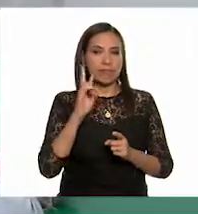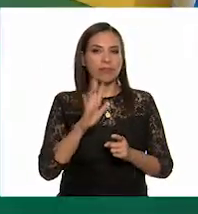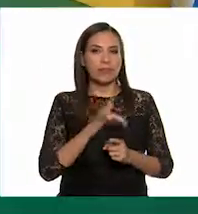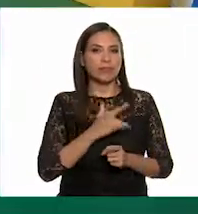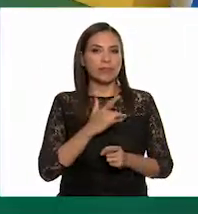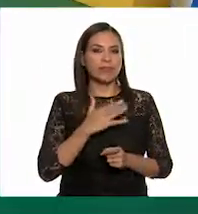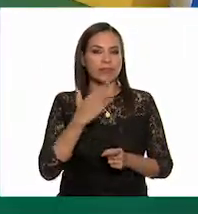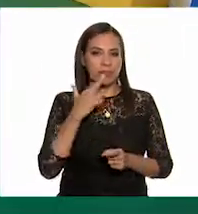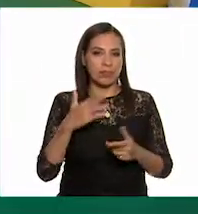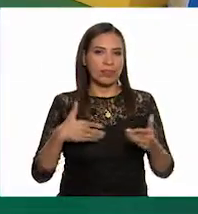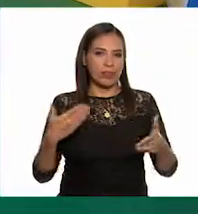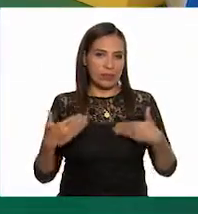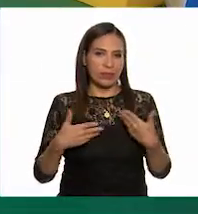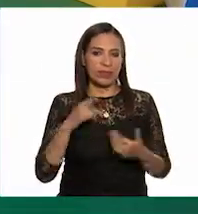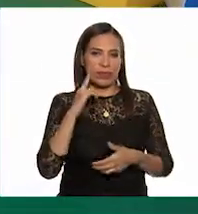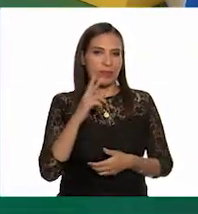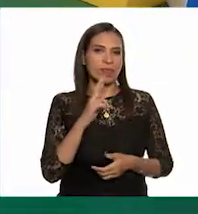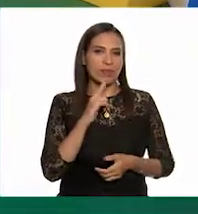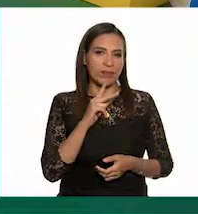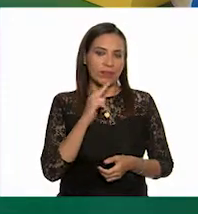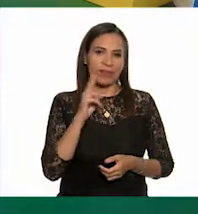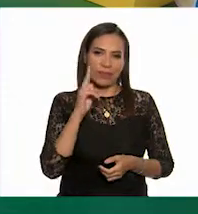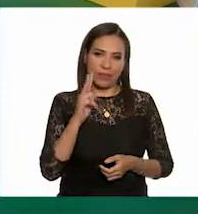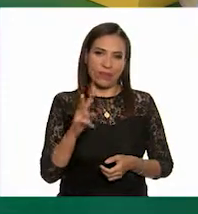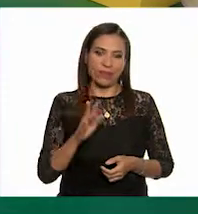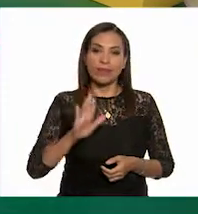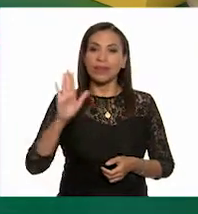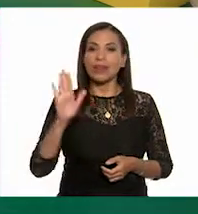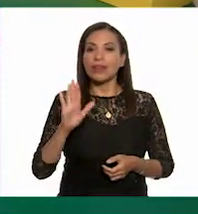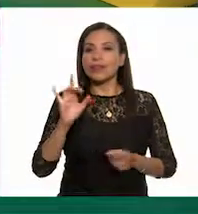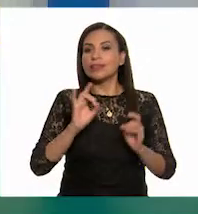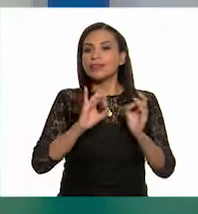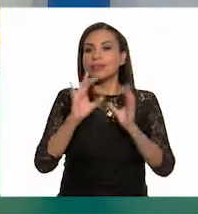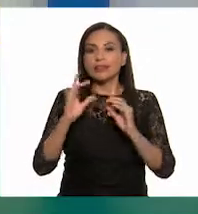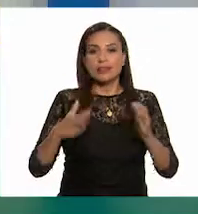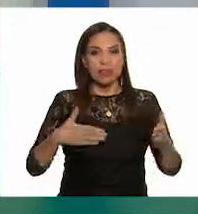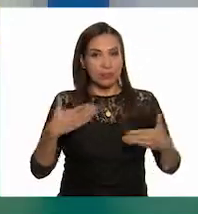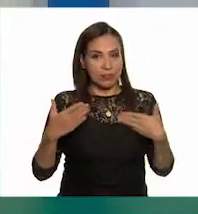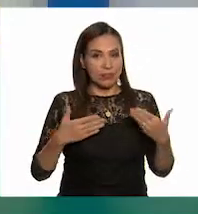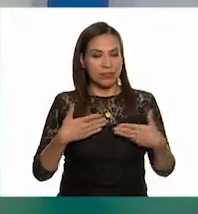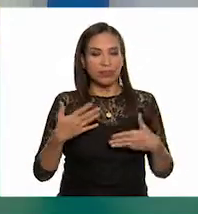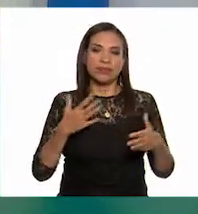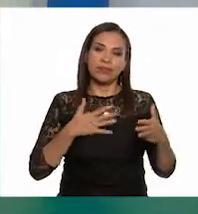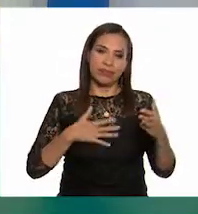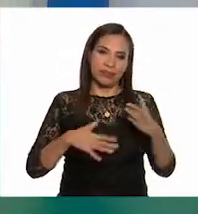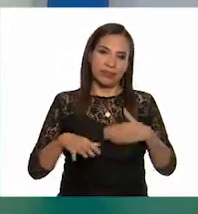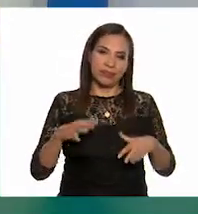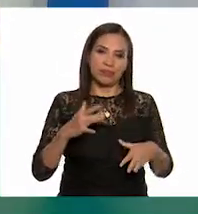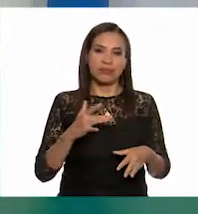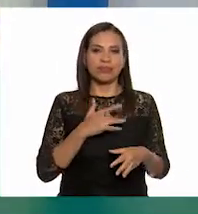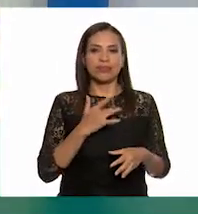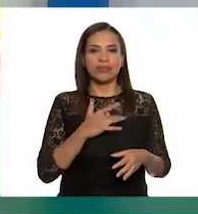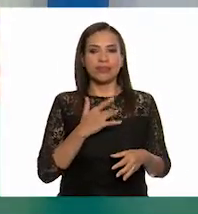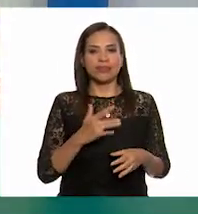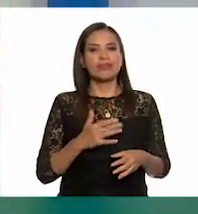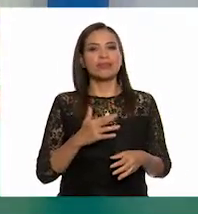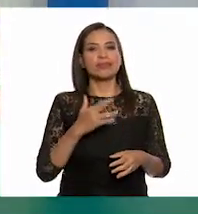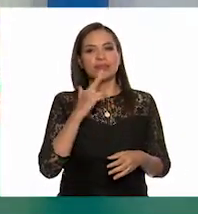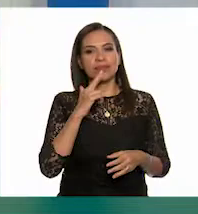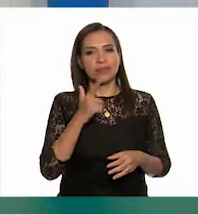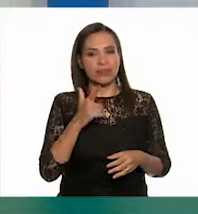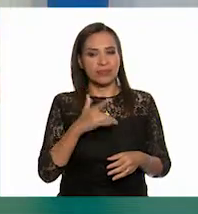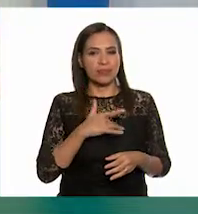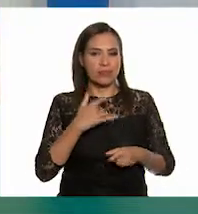que ya lo está disfrutando, ¿no? Mira, ahí está, así. Al parecer, las situaciones divertidas y el cansancio lo están haciendo